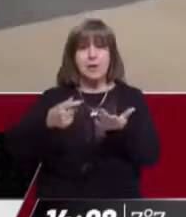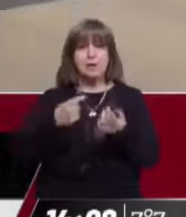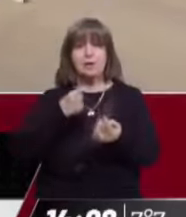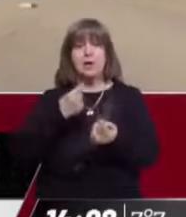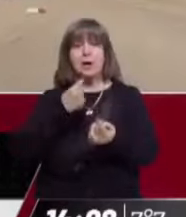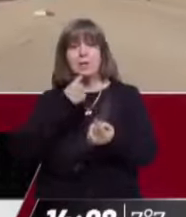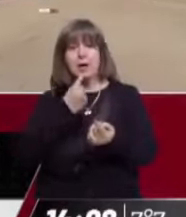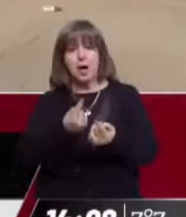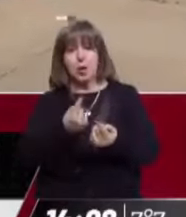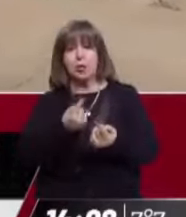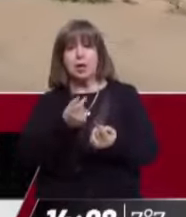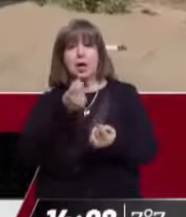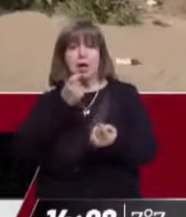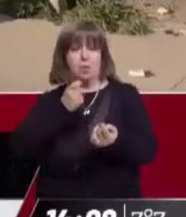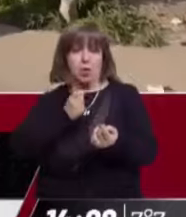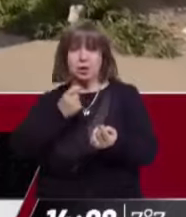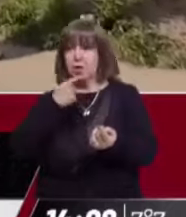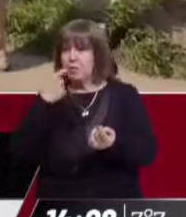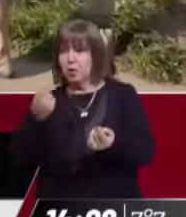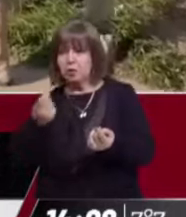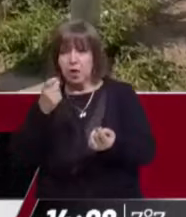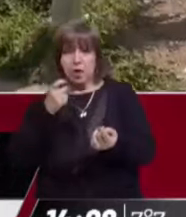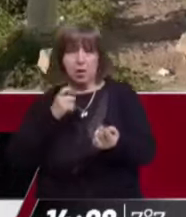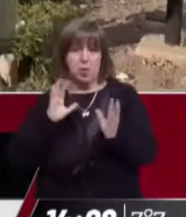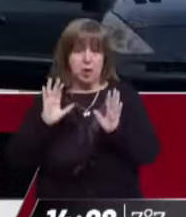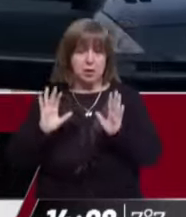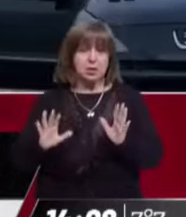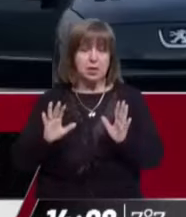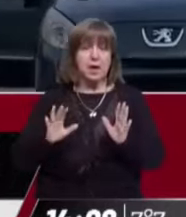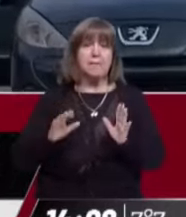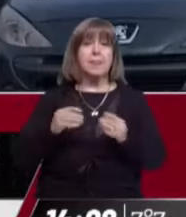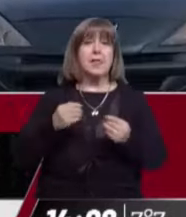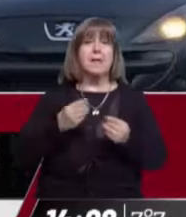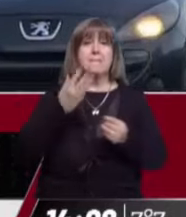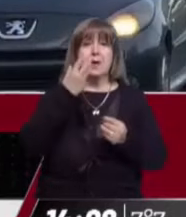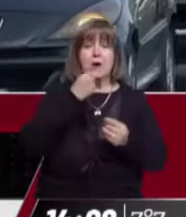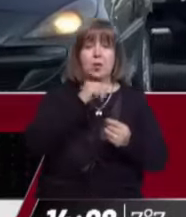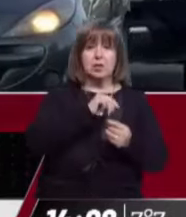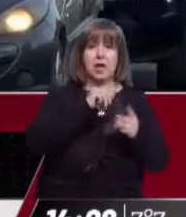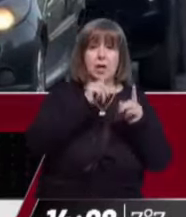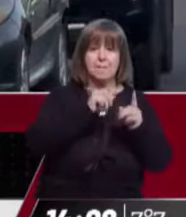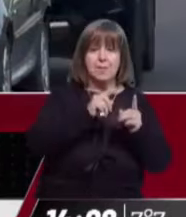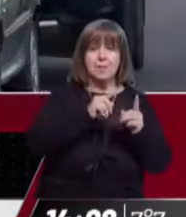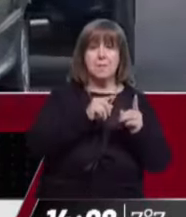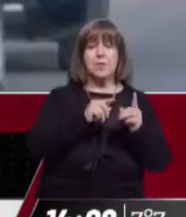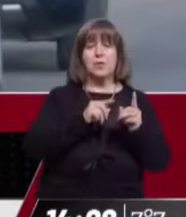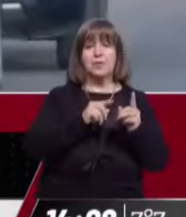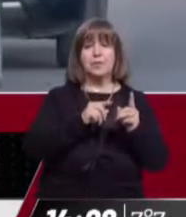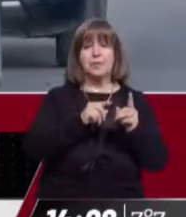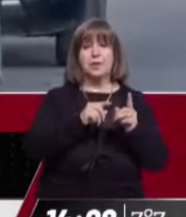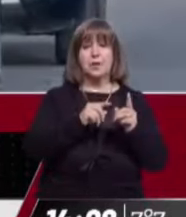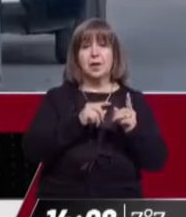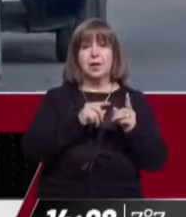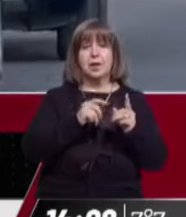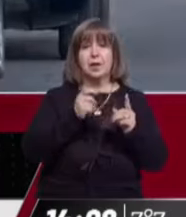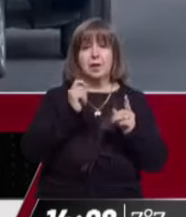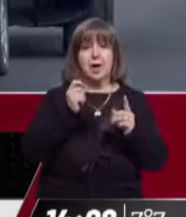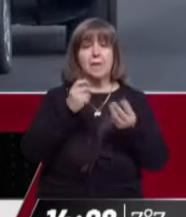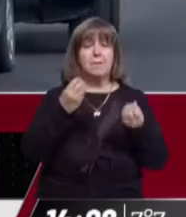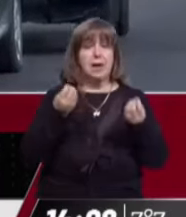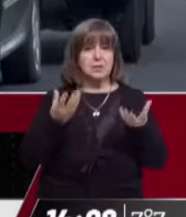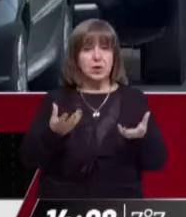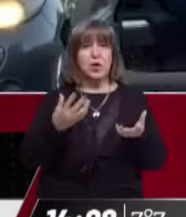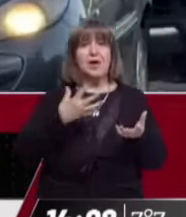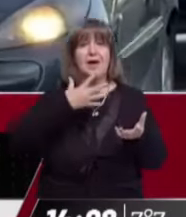preguntas. Nos hubiese gustado que quien realiza la denuncia y quien busca la verdad de lo que